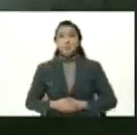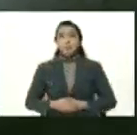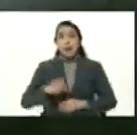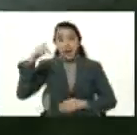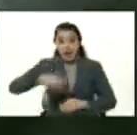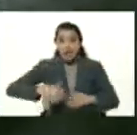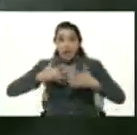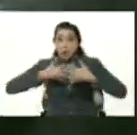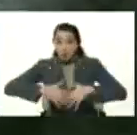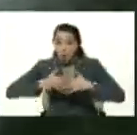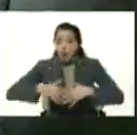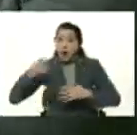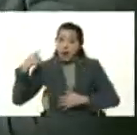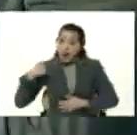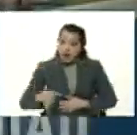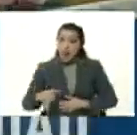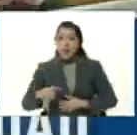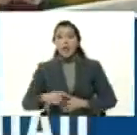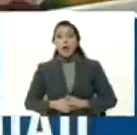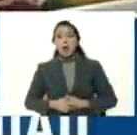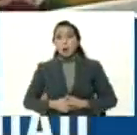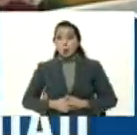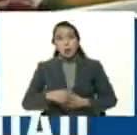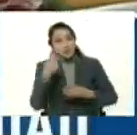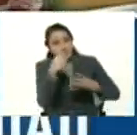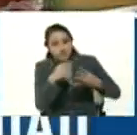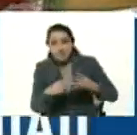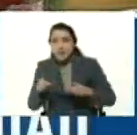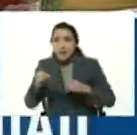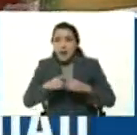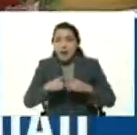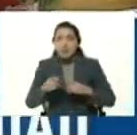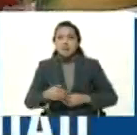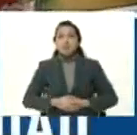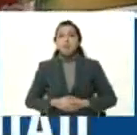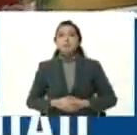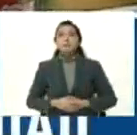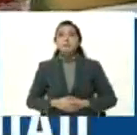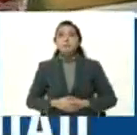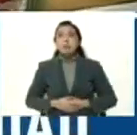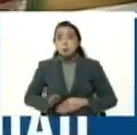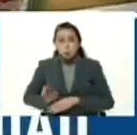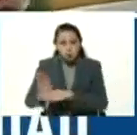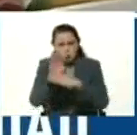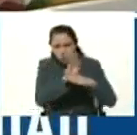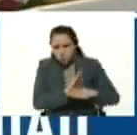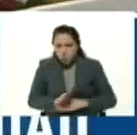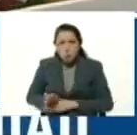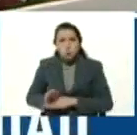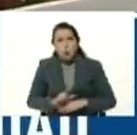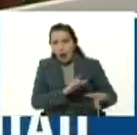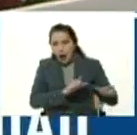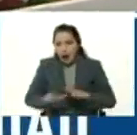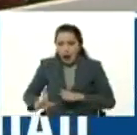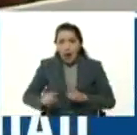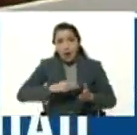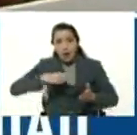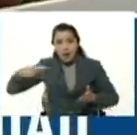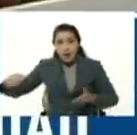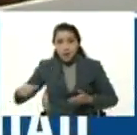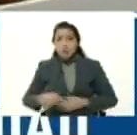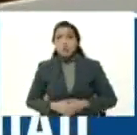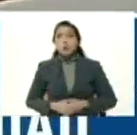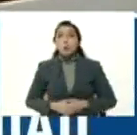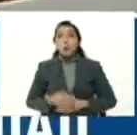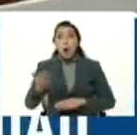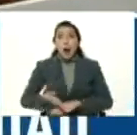país, claro, porque hay muchas empresas de gran tamaño, de gran dimensión, entonces al proteger el producto terminado paga arancel, la materia prima, que es el